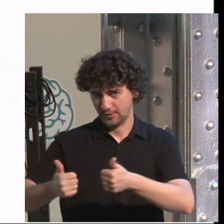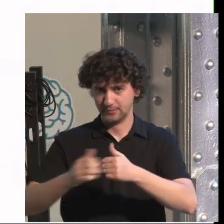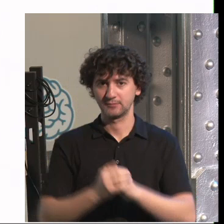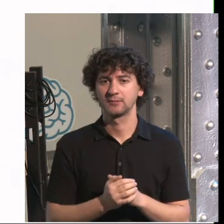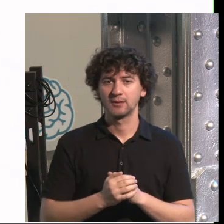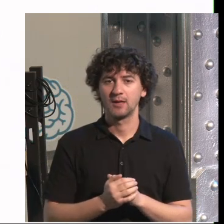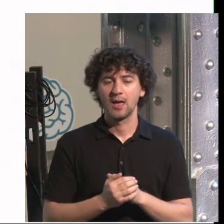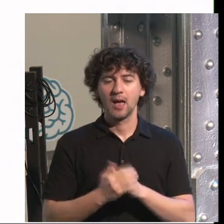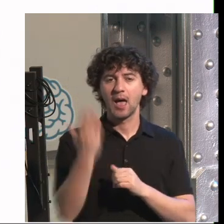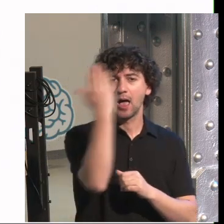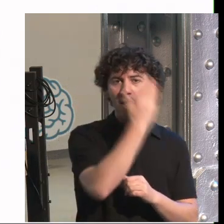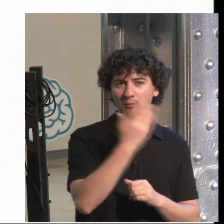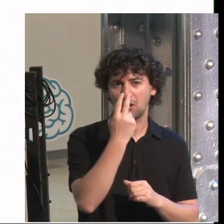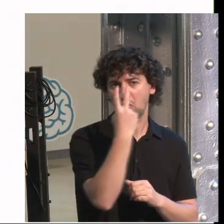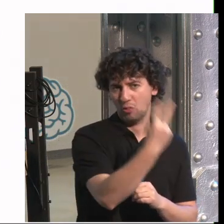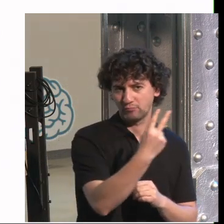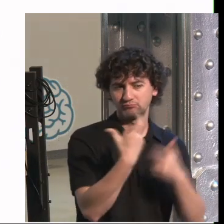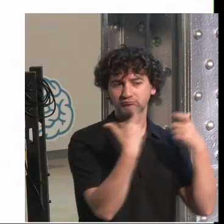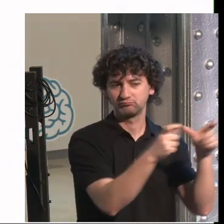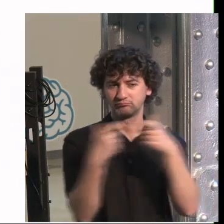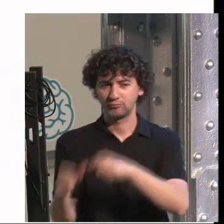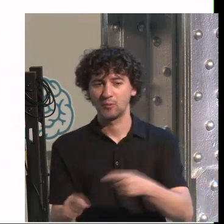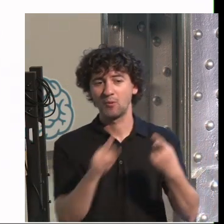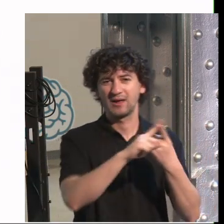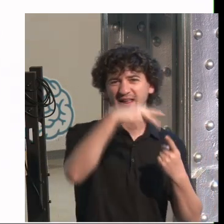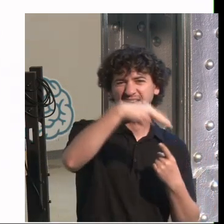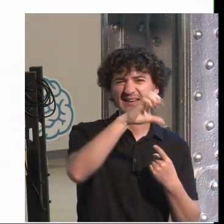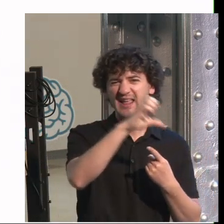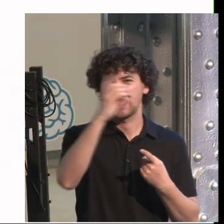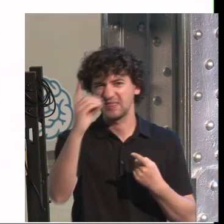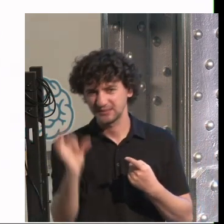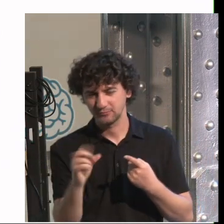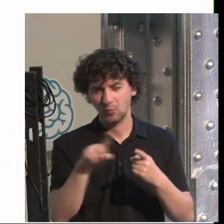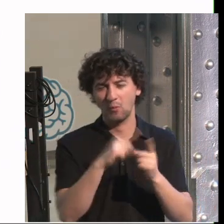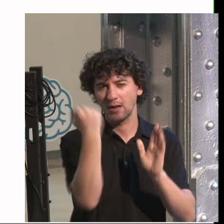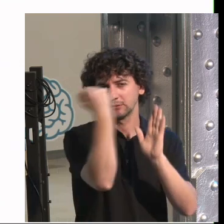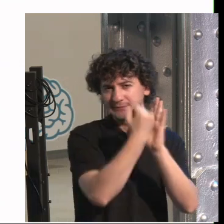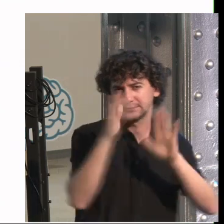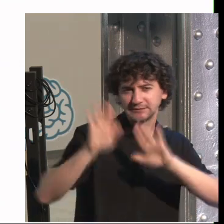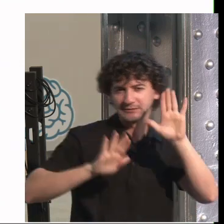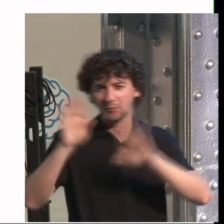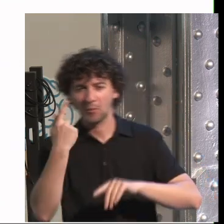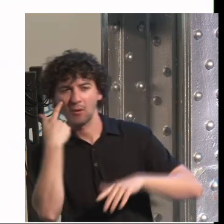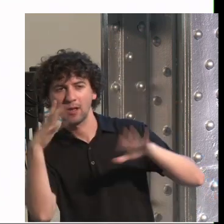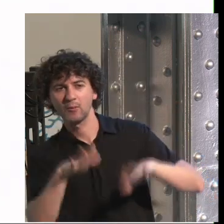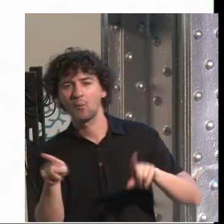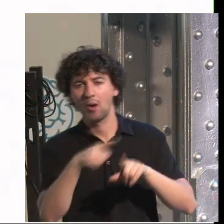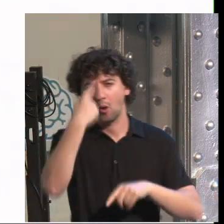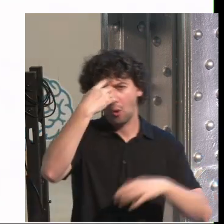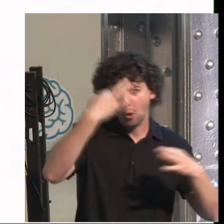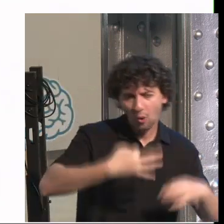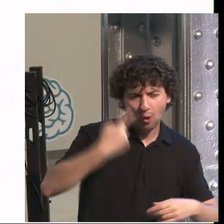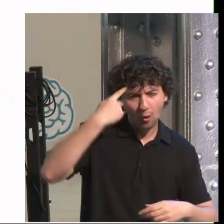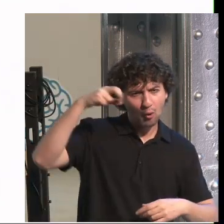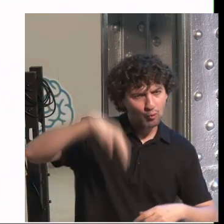dos escuelas. Una escuela que se llamaba NITS, que era la inteligencia artificial simbólica, donde se utilizaba la lógica y el